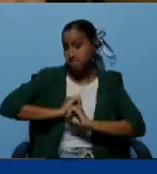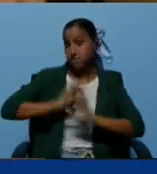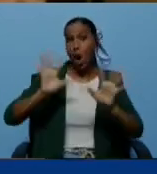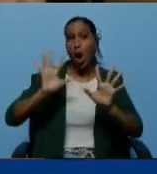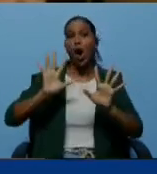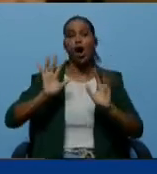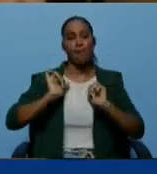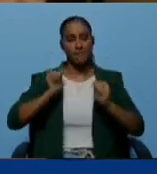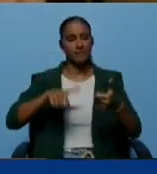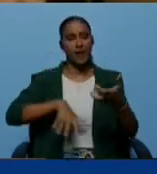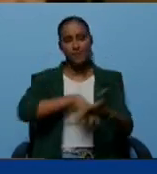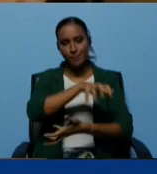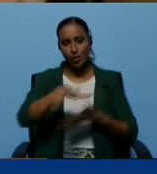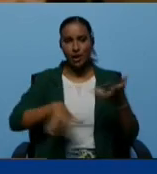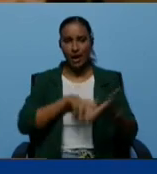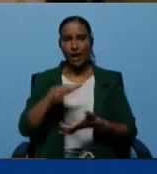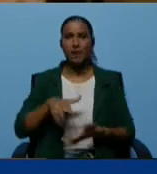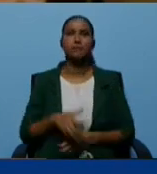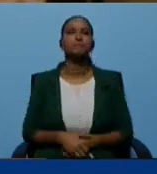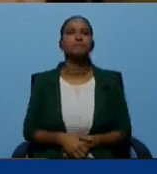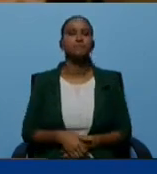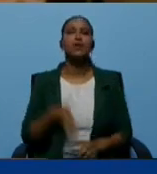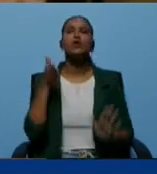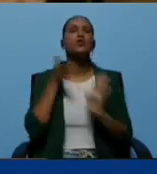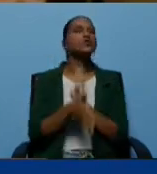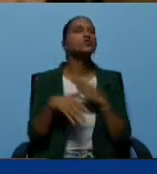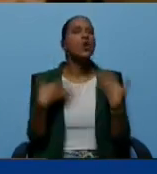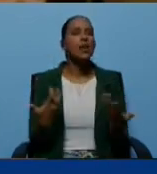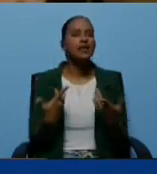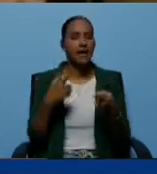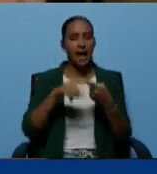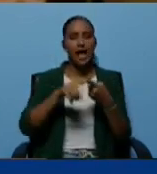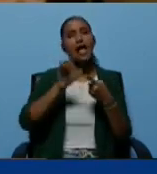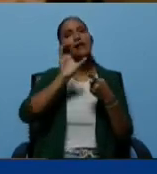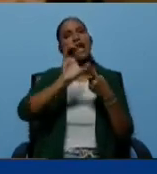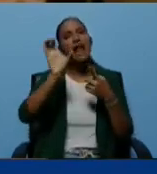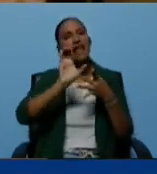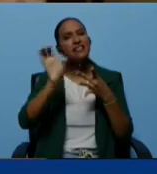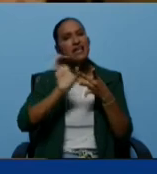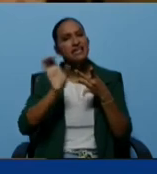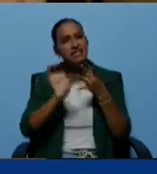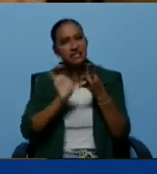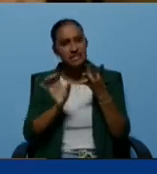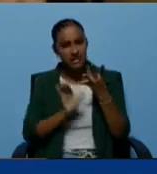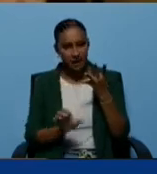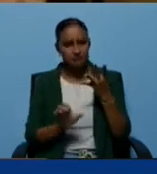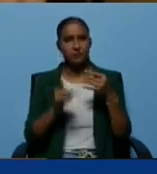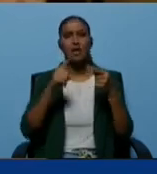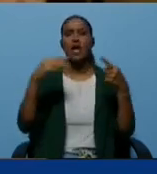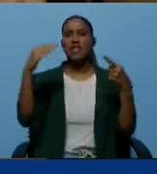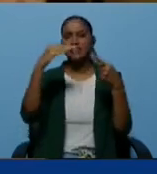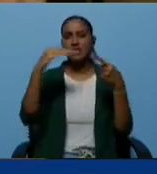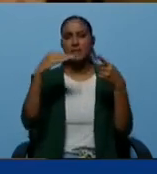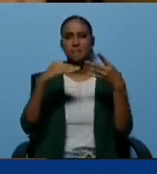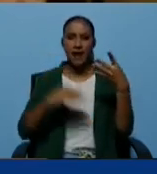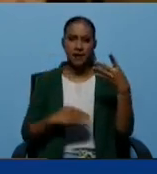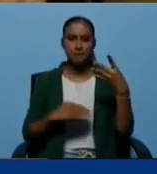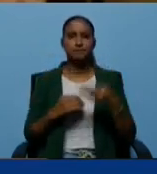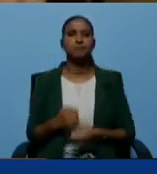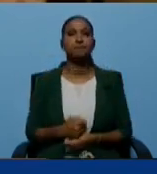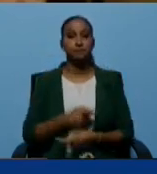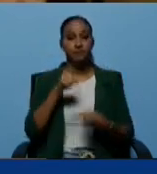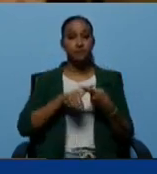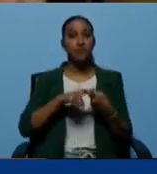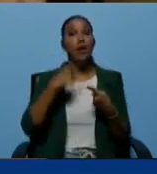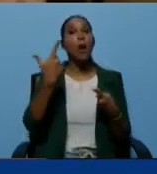los delitos de homicidio calificado con alevosía y motivos fútiles e innobles, porte ilícito de